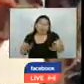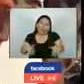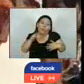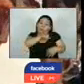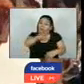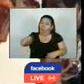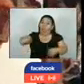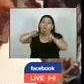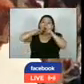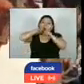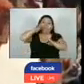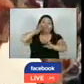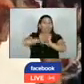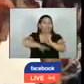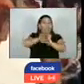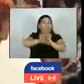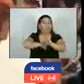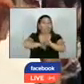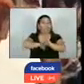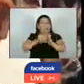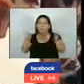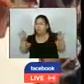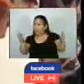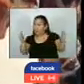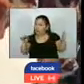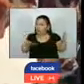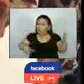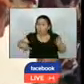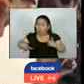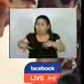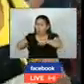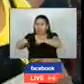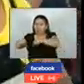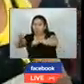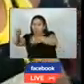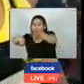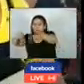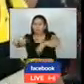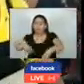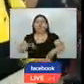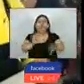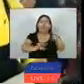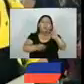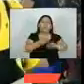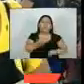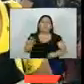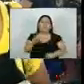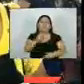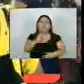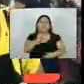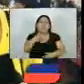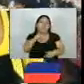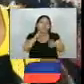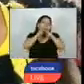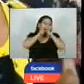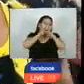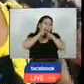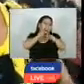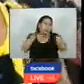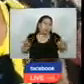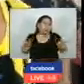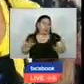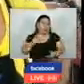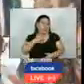los precios son mejores si se comparan con los supermercados. En algunas cosas sí, pero en la carne yo